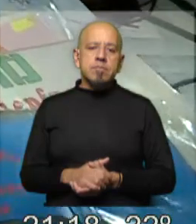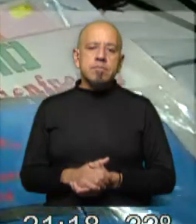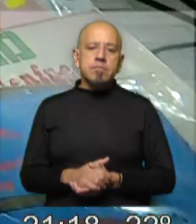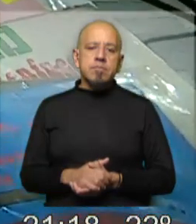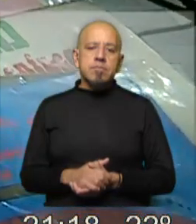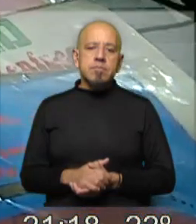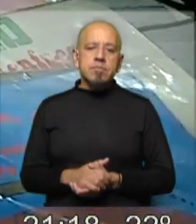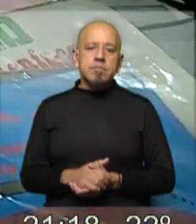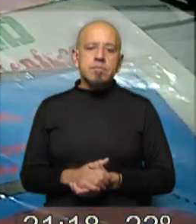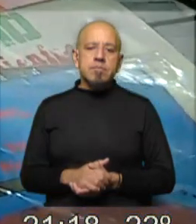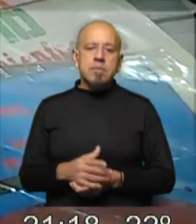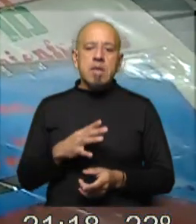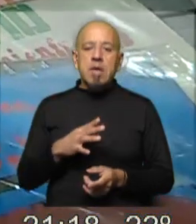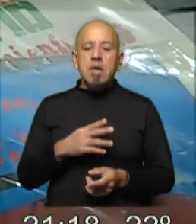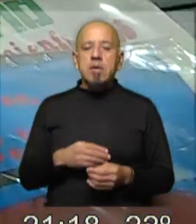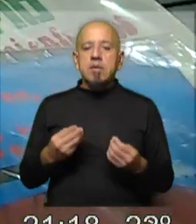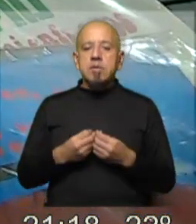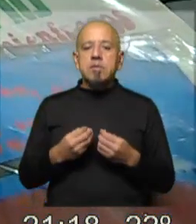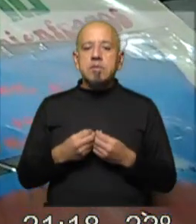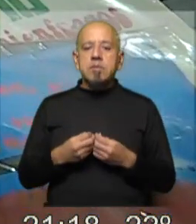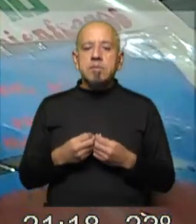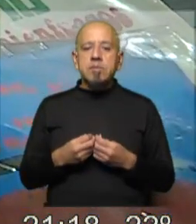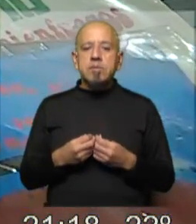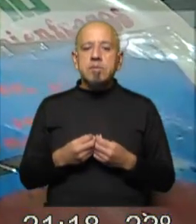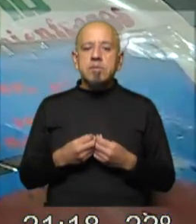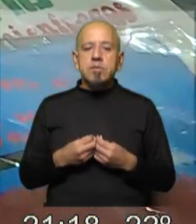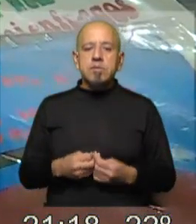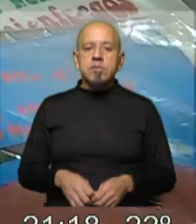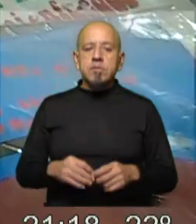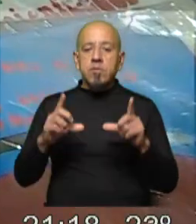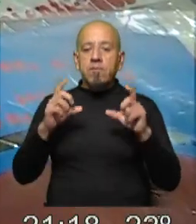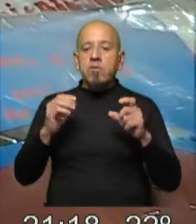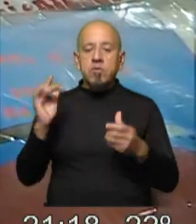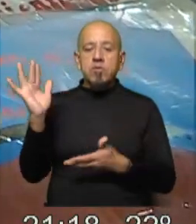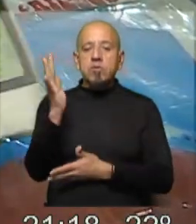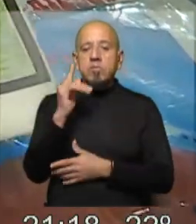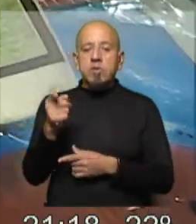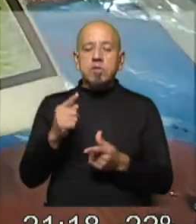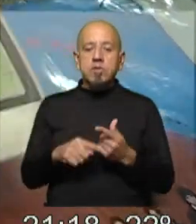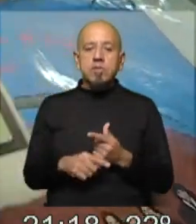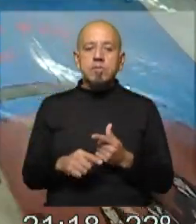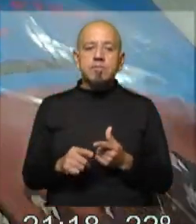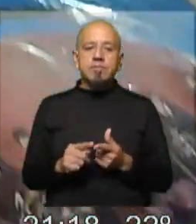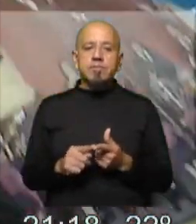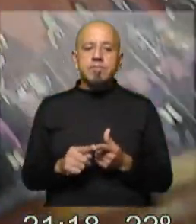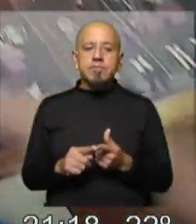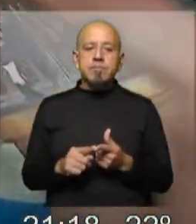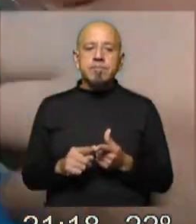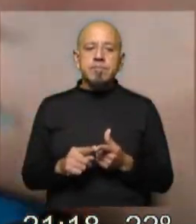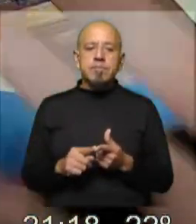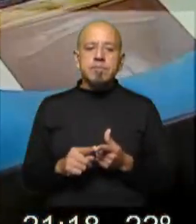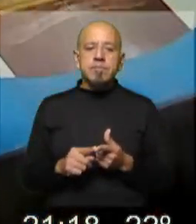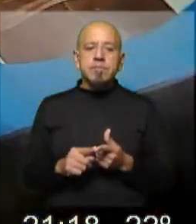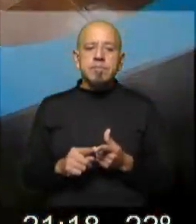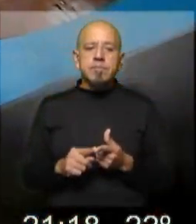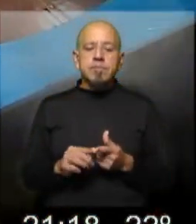del Entrevero. Sí, hay muchas carátulas que sacaban en ciertos parques o en lugares. O lugares emblemáticos, claro. Sí. Claro. Y si notás, están todos de